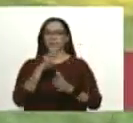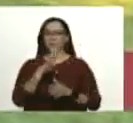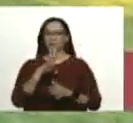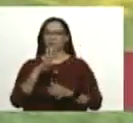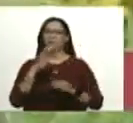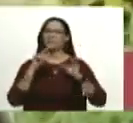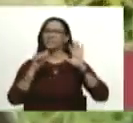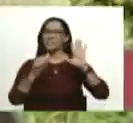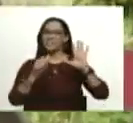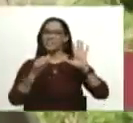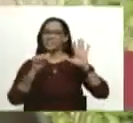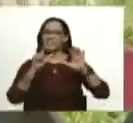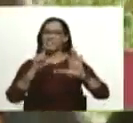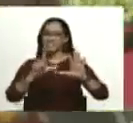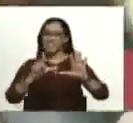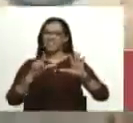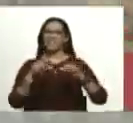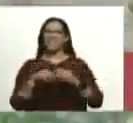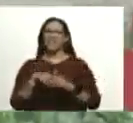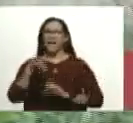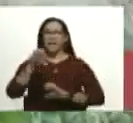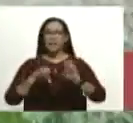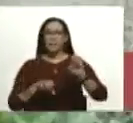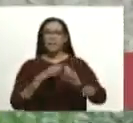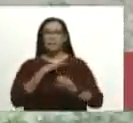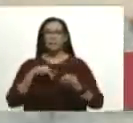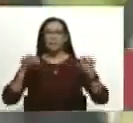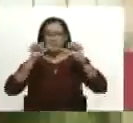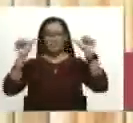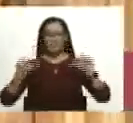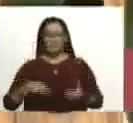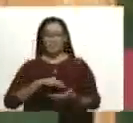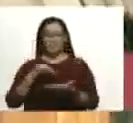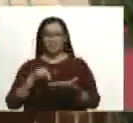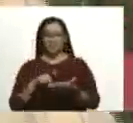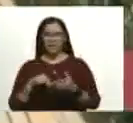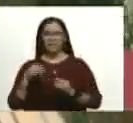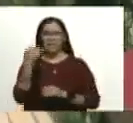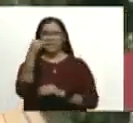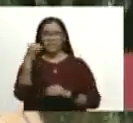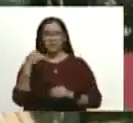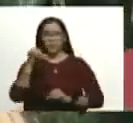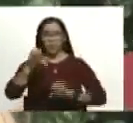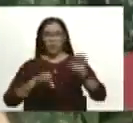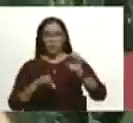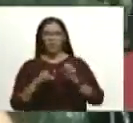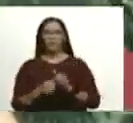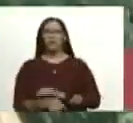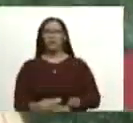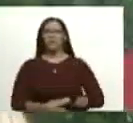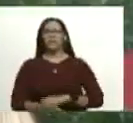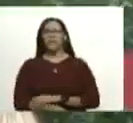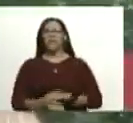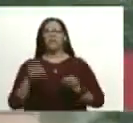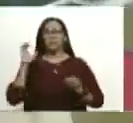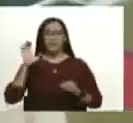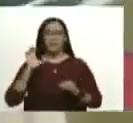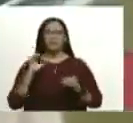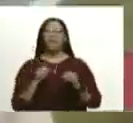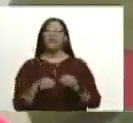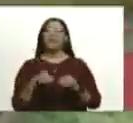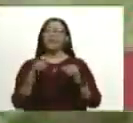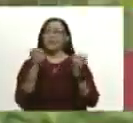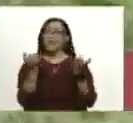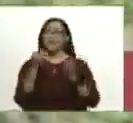8.467 especies en todo nuestro sistema nacional de zoológicos y acuarios en el país. Especies que están protegidas, especies